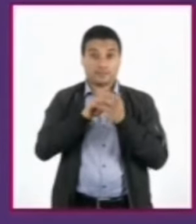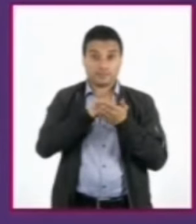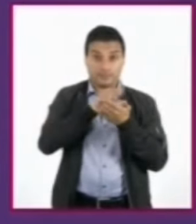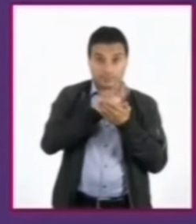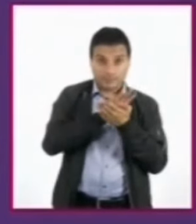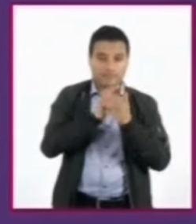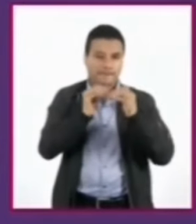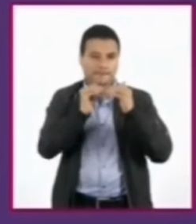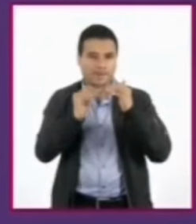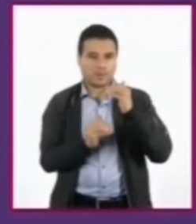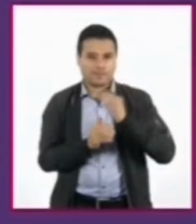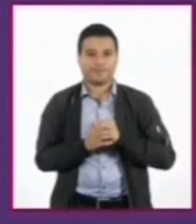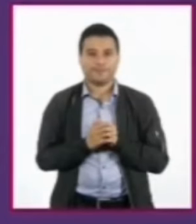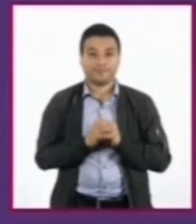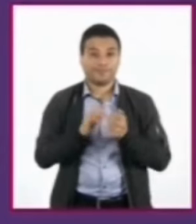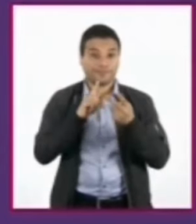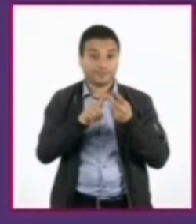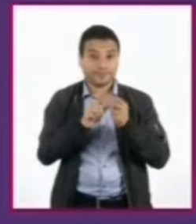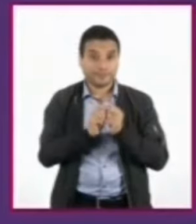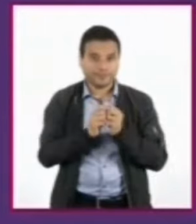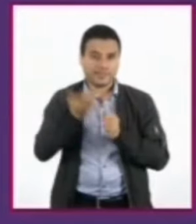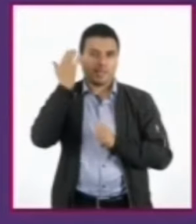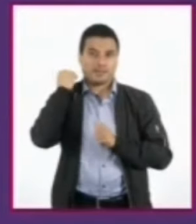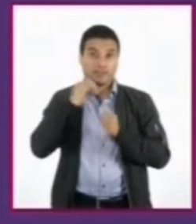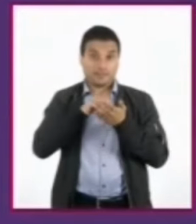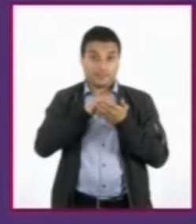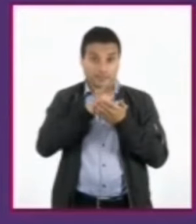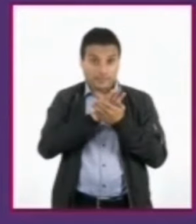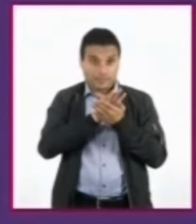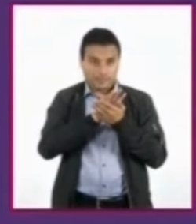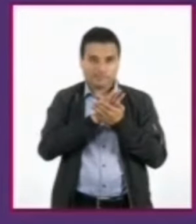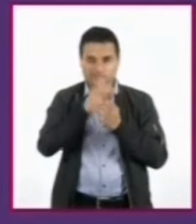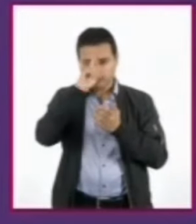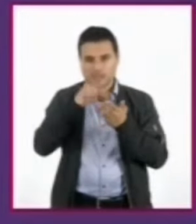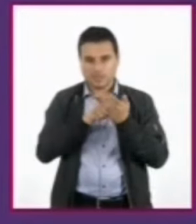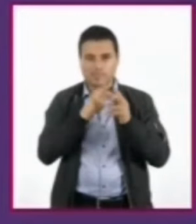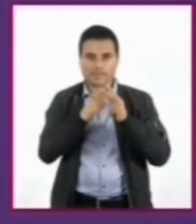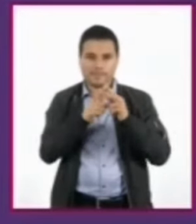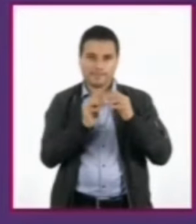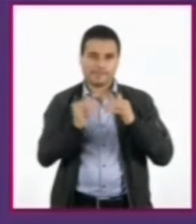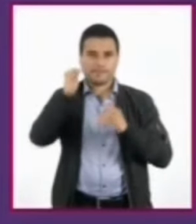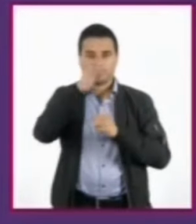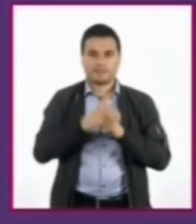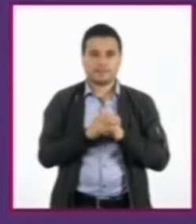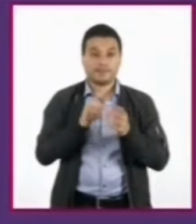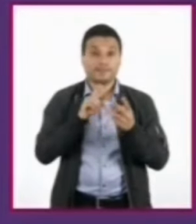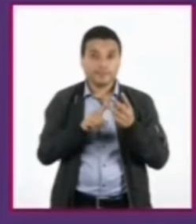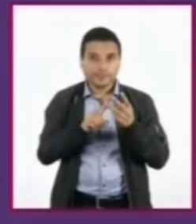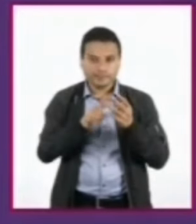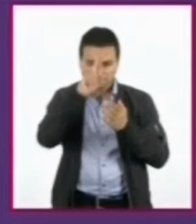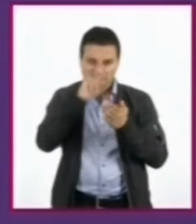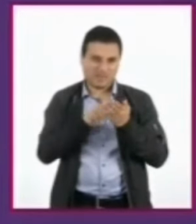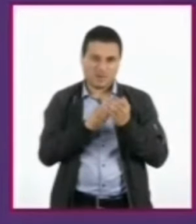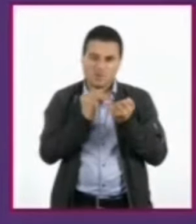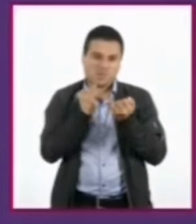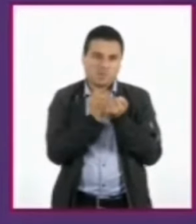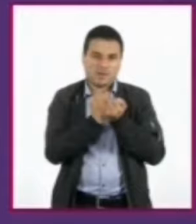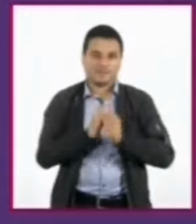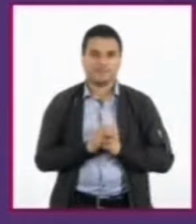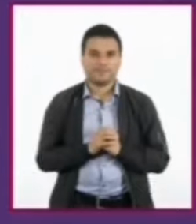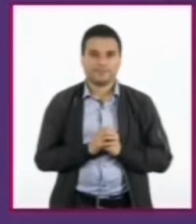inicial. B. Mayor que la medición inicial. C. Igual que la medición